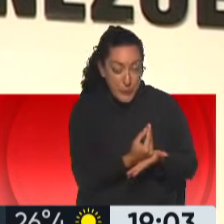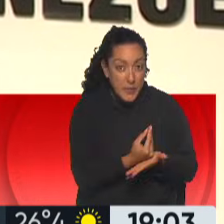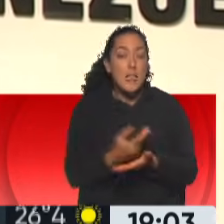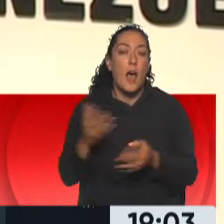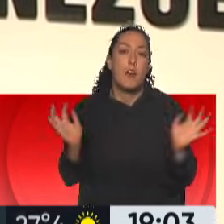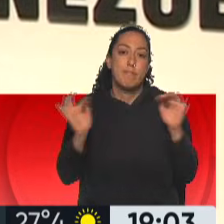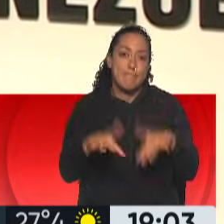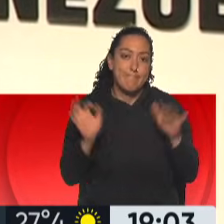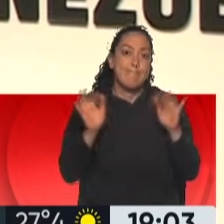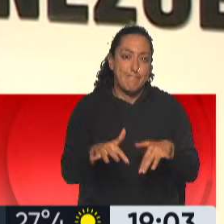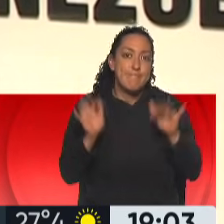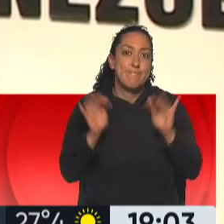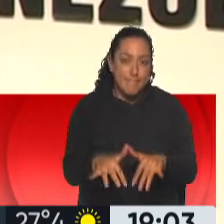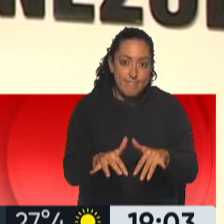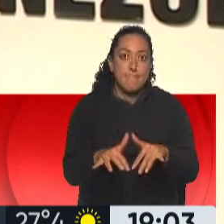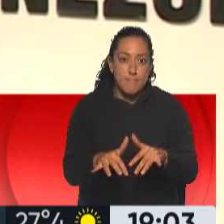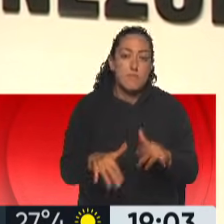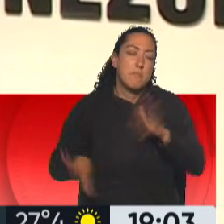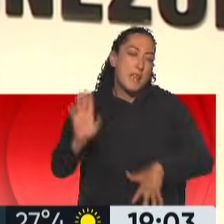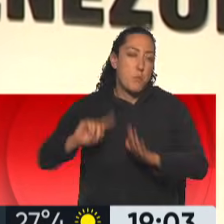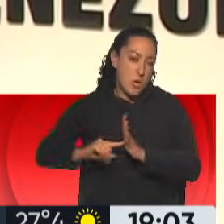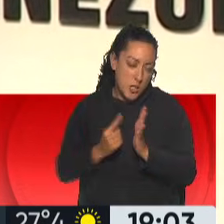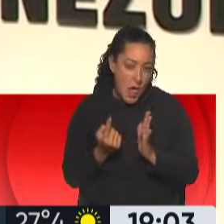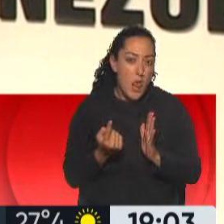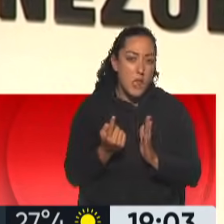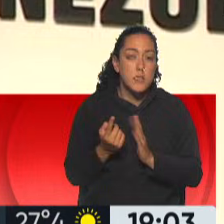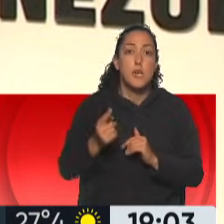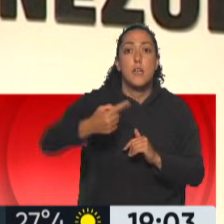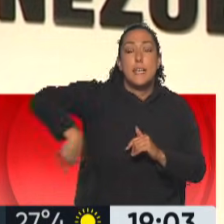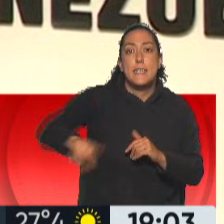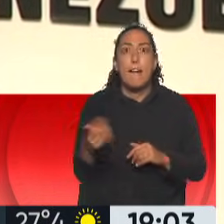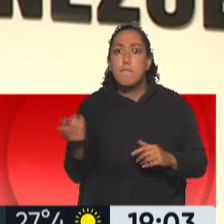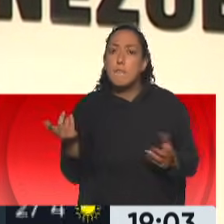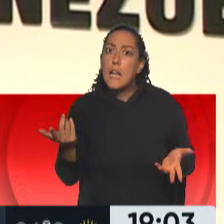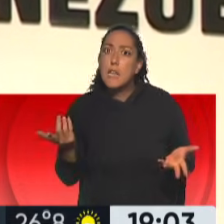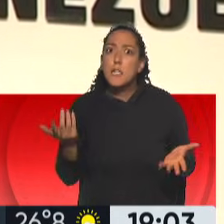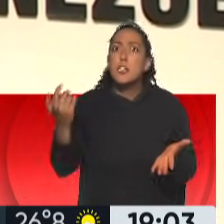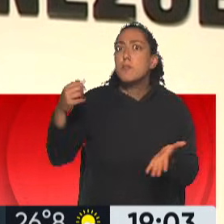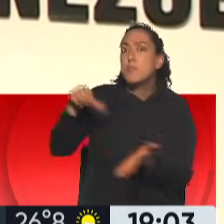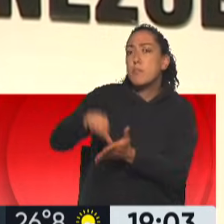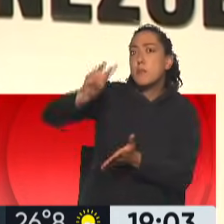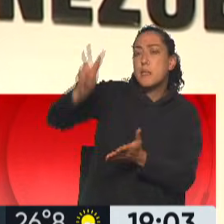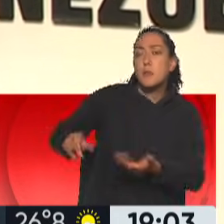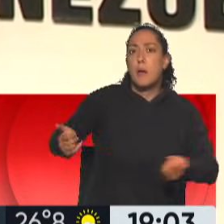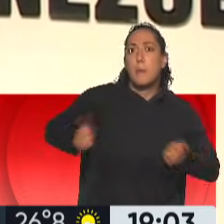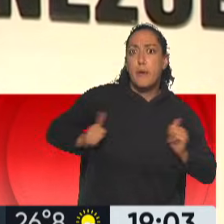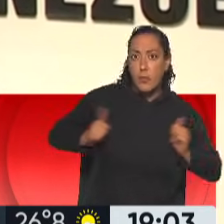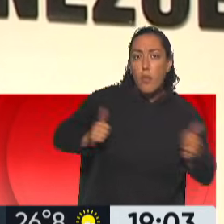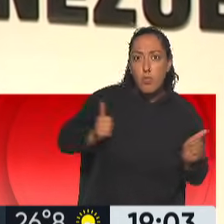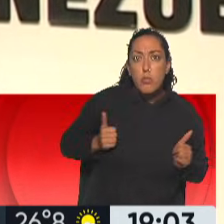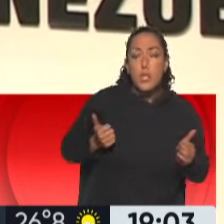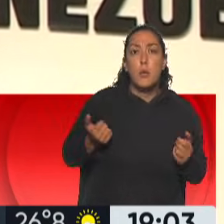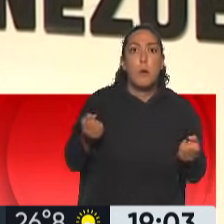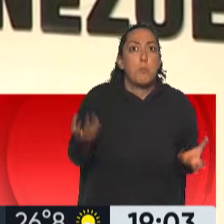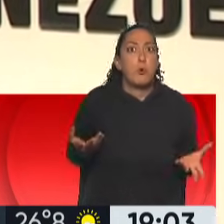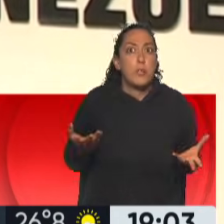venezolanos, fundamentalmente aquí en la ciudad de Buenos Aires, siguiendo con mucha expectativa todo lo que está aconteciendo en su país a partir de la